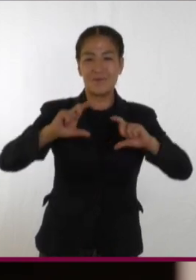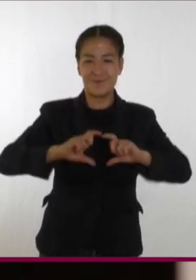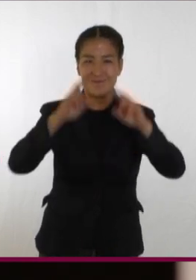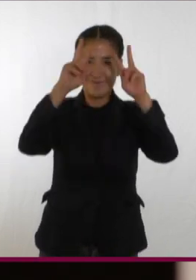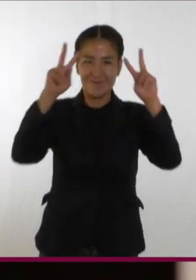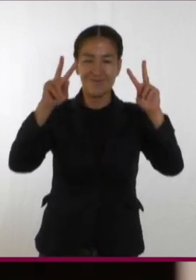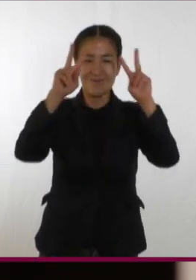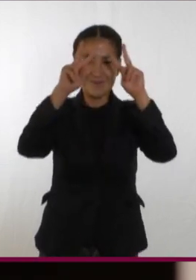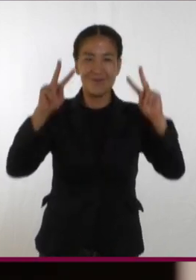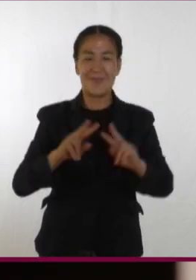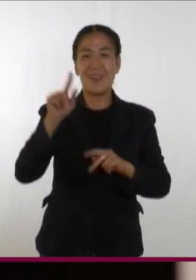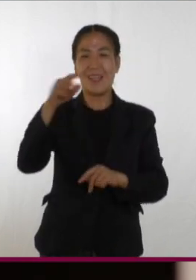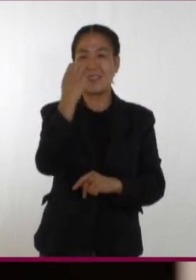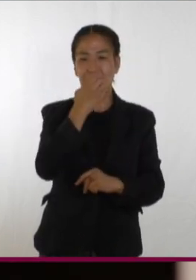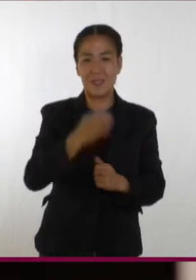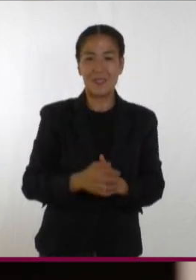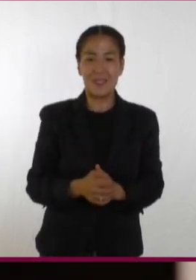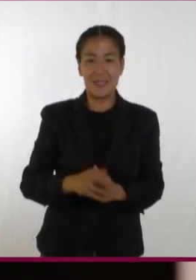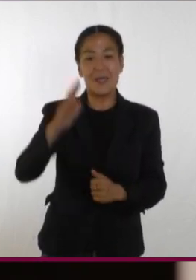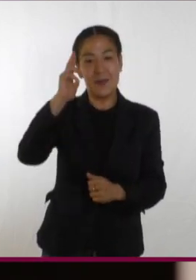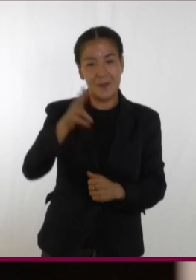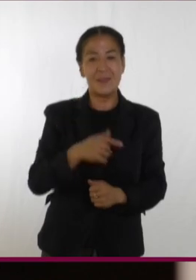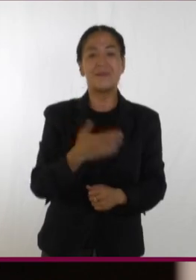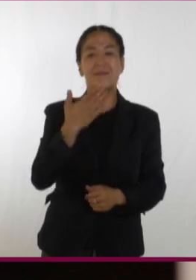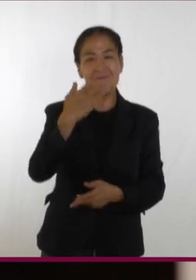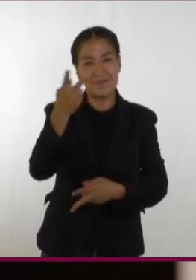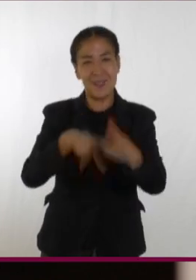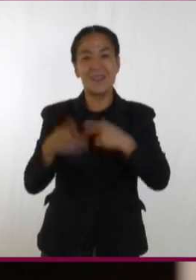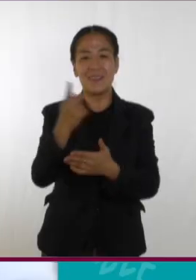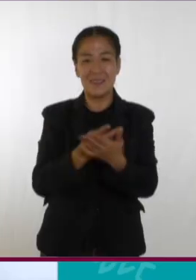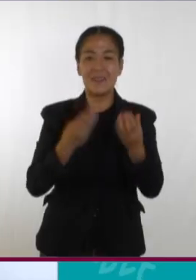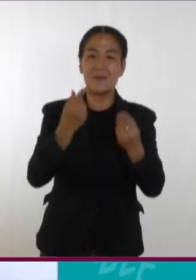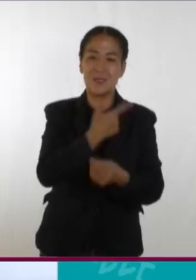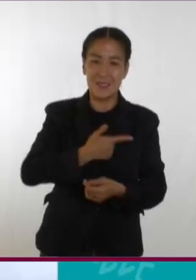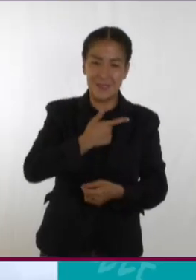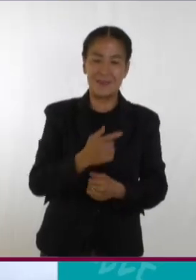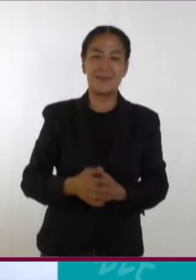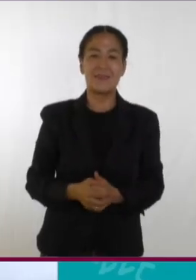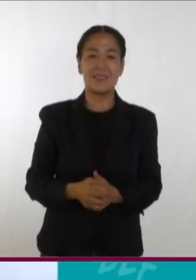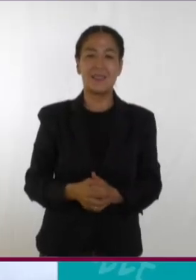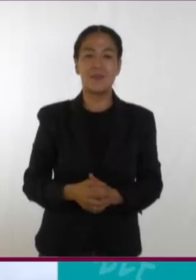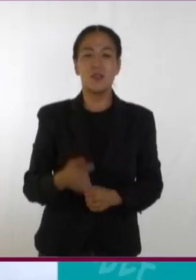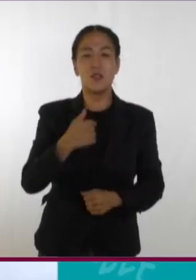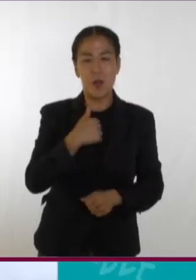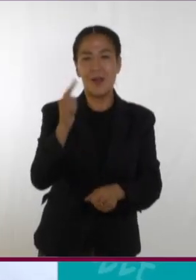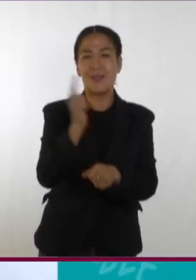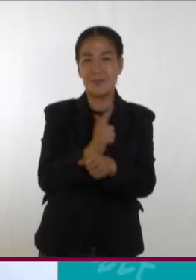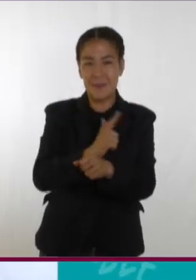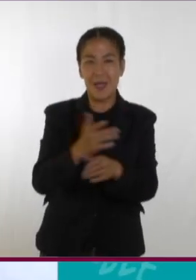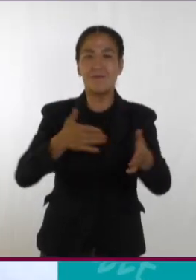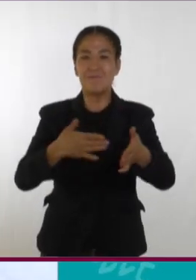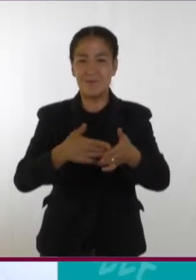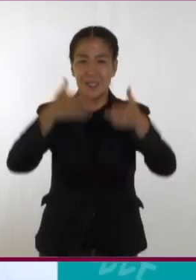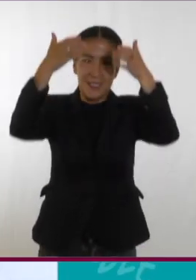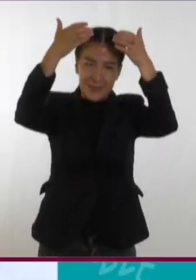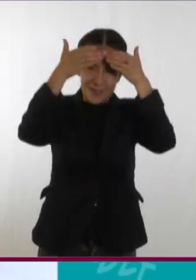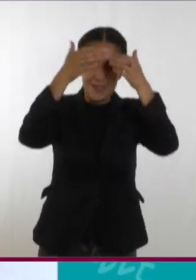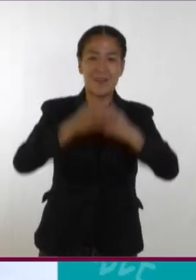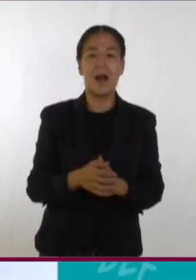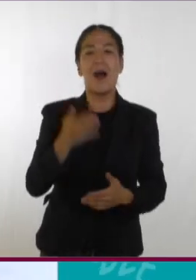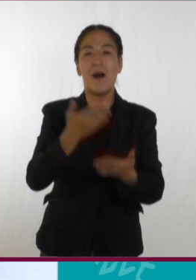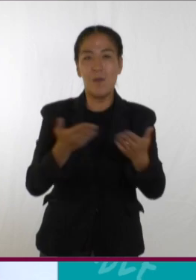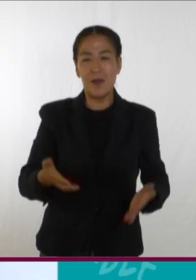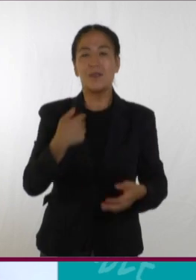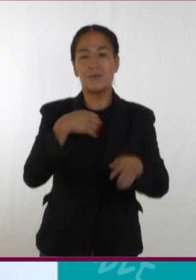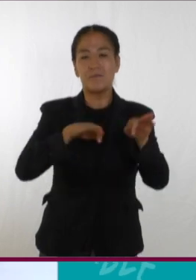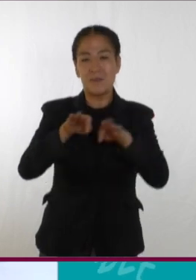del Claustro de Sor Juana. ¿Qué tal, chef? Bienvenido al programa. ¿Qué tal, Dilmara? Mucho gusto. Pues soy